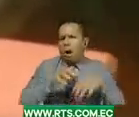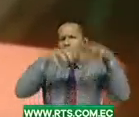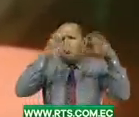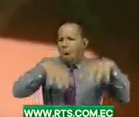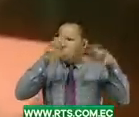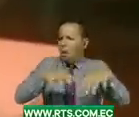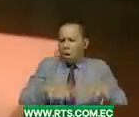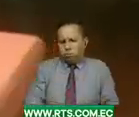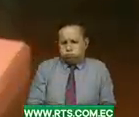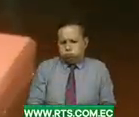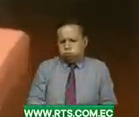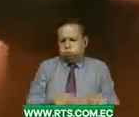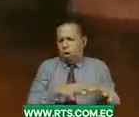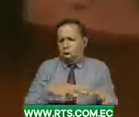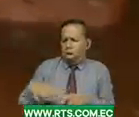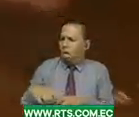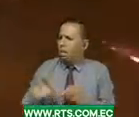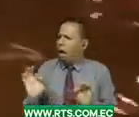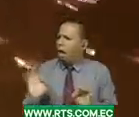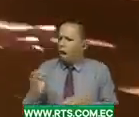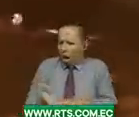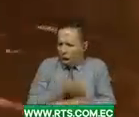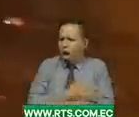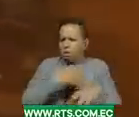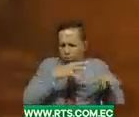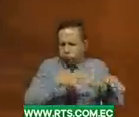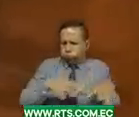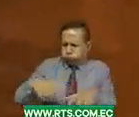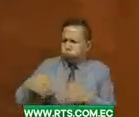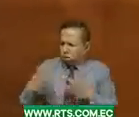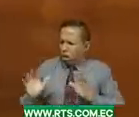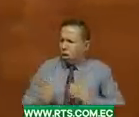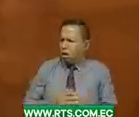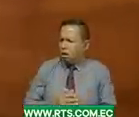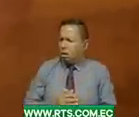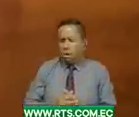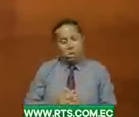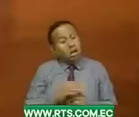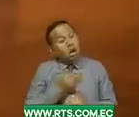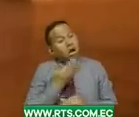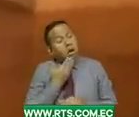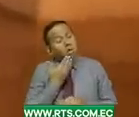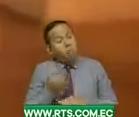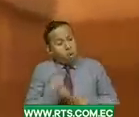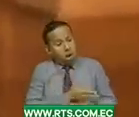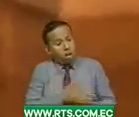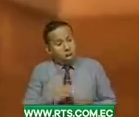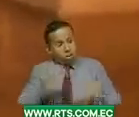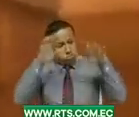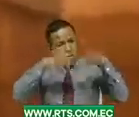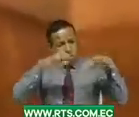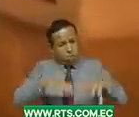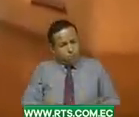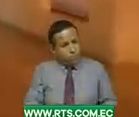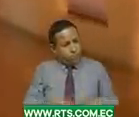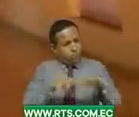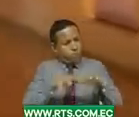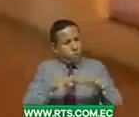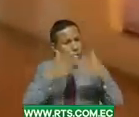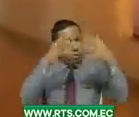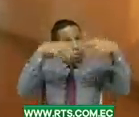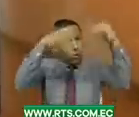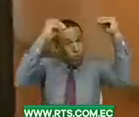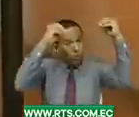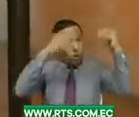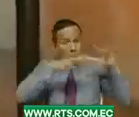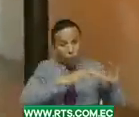rápido, no quiere bajar el agua rápido. En otras ocasiones, sí, normalmente sí se inunda, pero baja. Ajá, se va rápido, pero